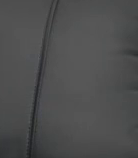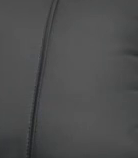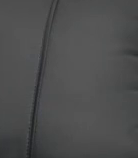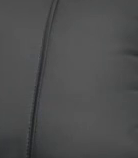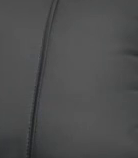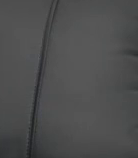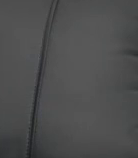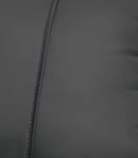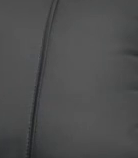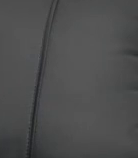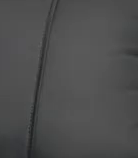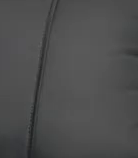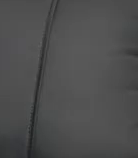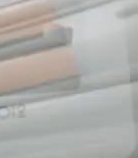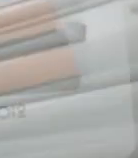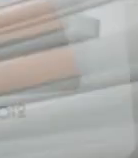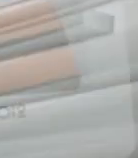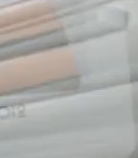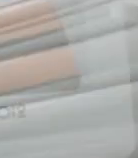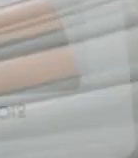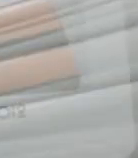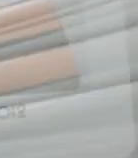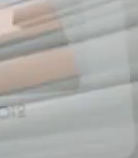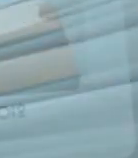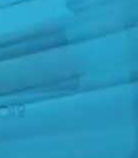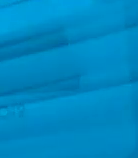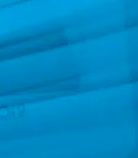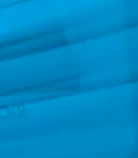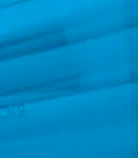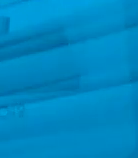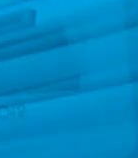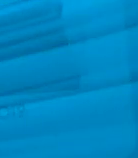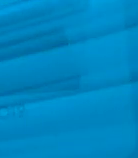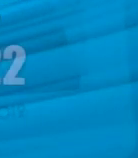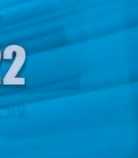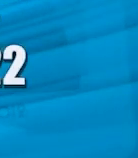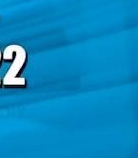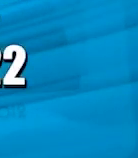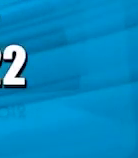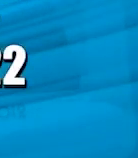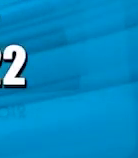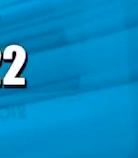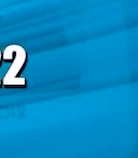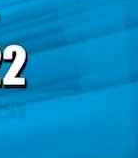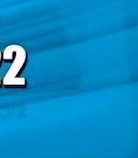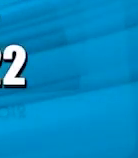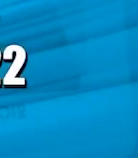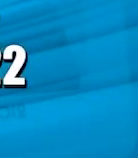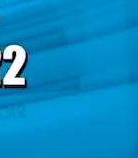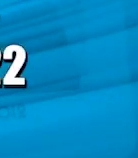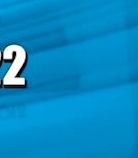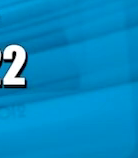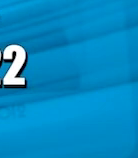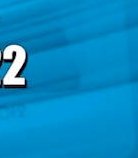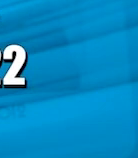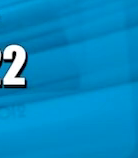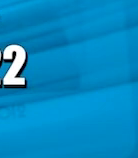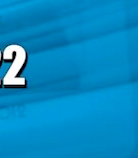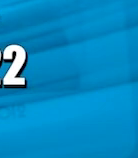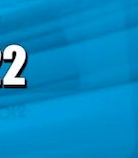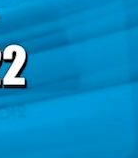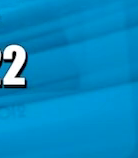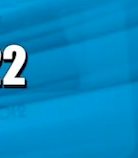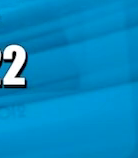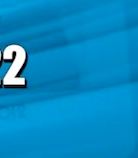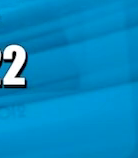por el servicio de la pasarela de cobro. En los últimos 4 años, las inscripciones de matrimonio ante el Registro Nacional de las